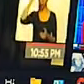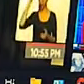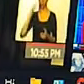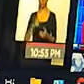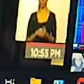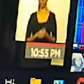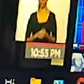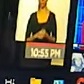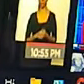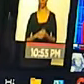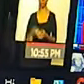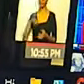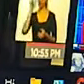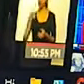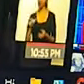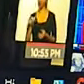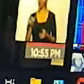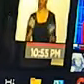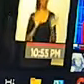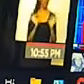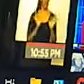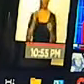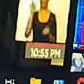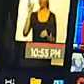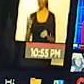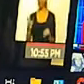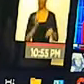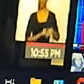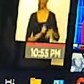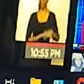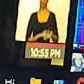El ser y la nada, el ser y el tiempo de Heidegger.